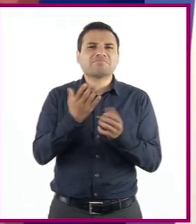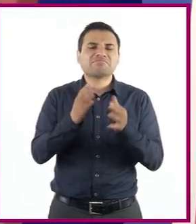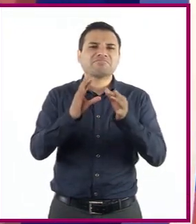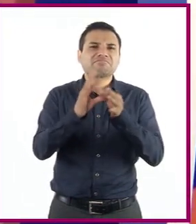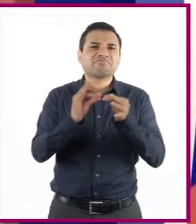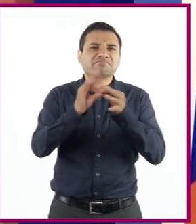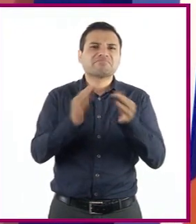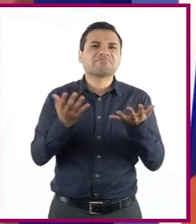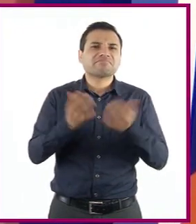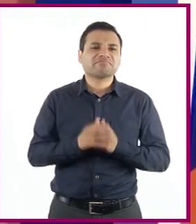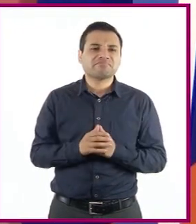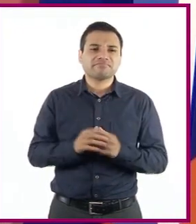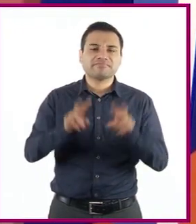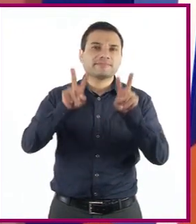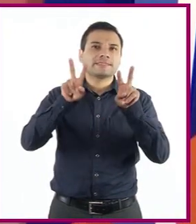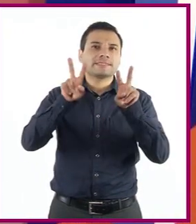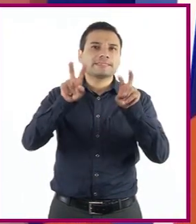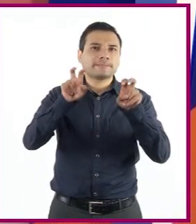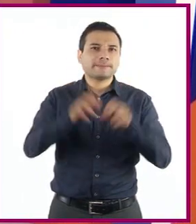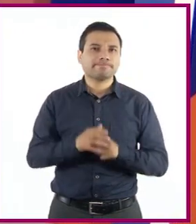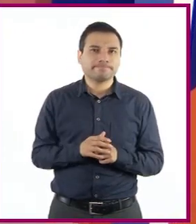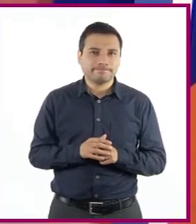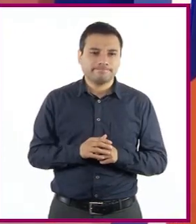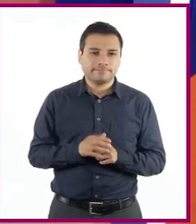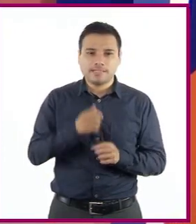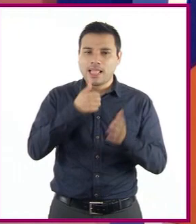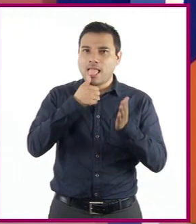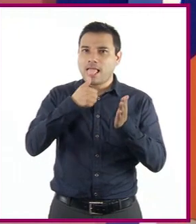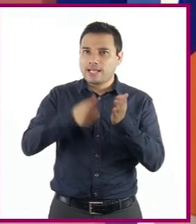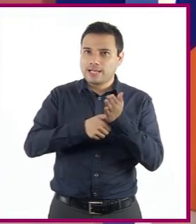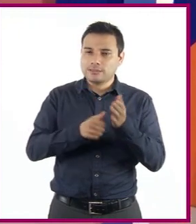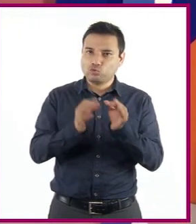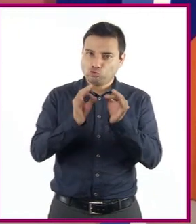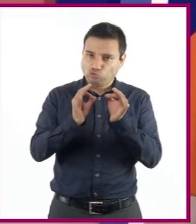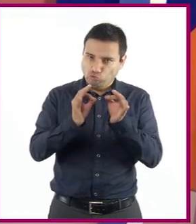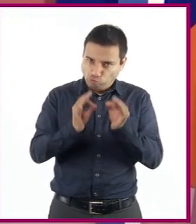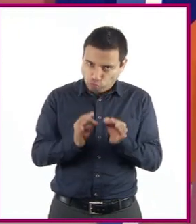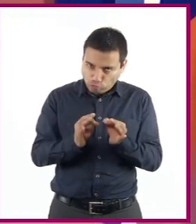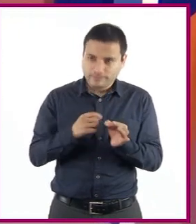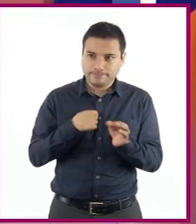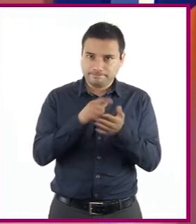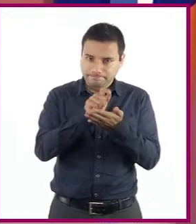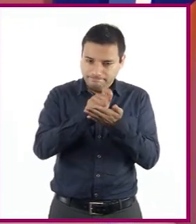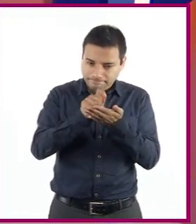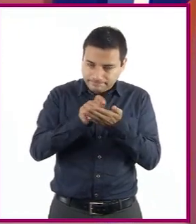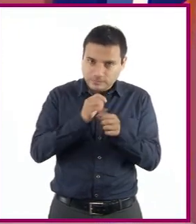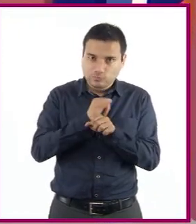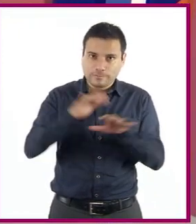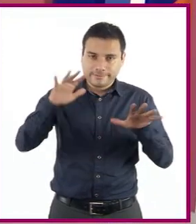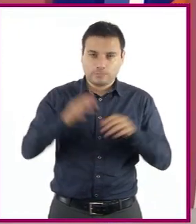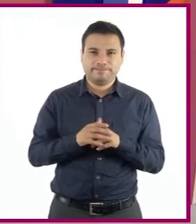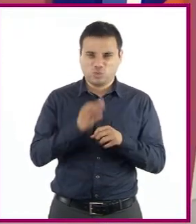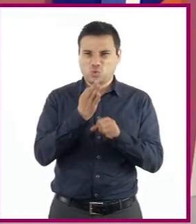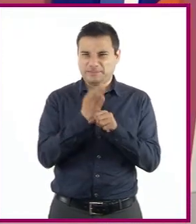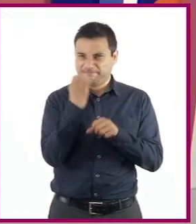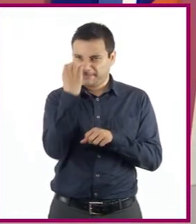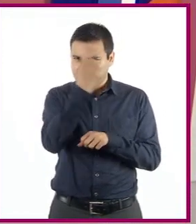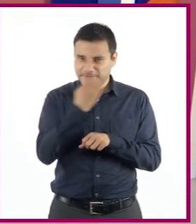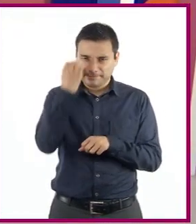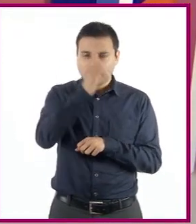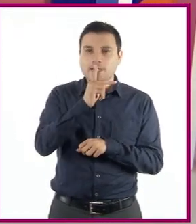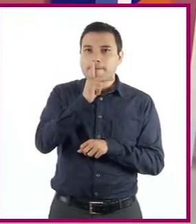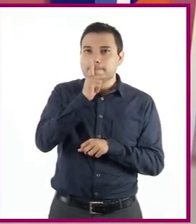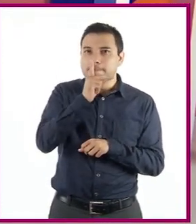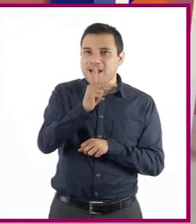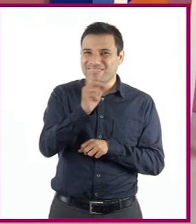hablar sobre señalar información en cartas formales. Y con esto nos referimos a que revisaremos el uso de nexos